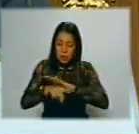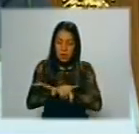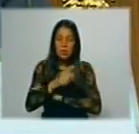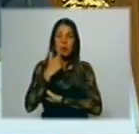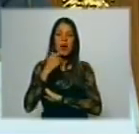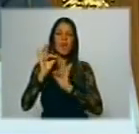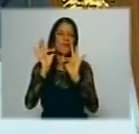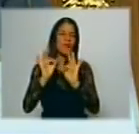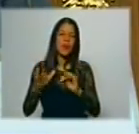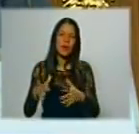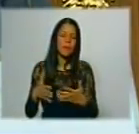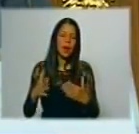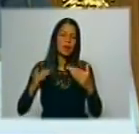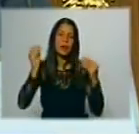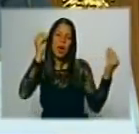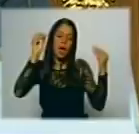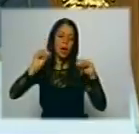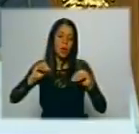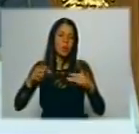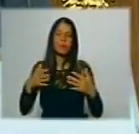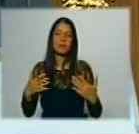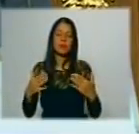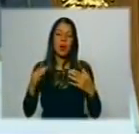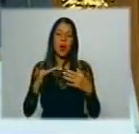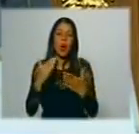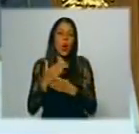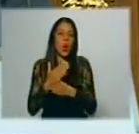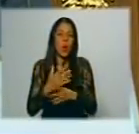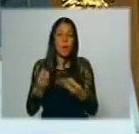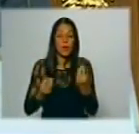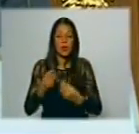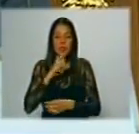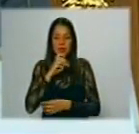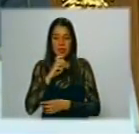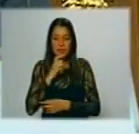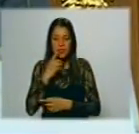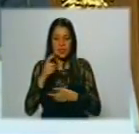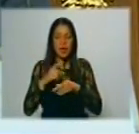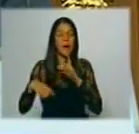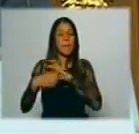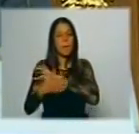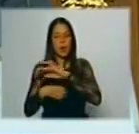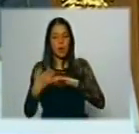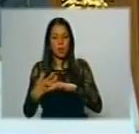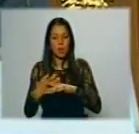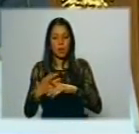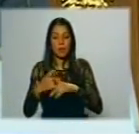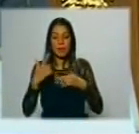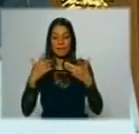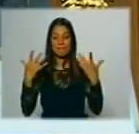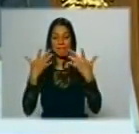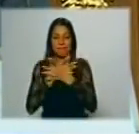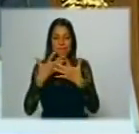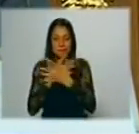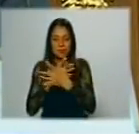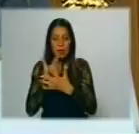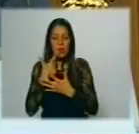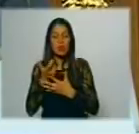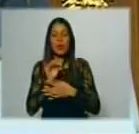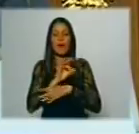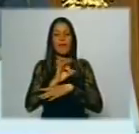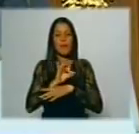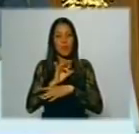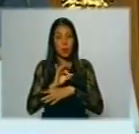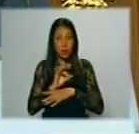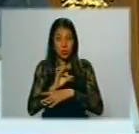permitan determinar y caracterizar dificultades, problemáticas y distorsiones en el